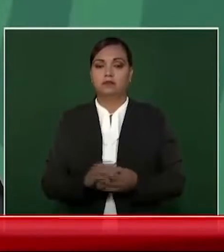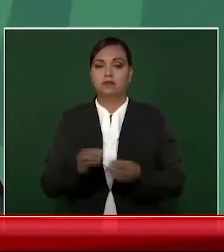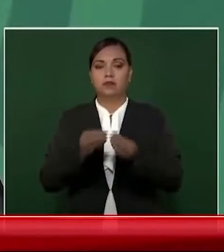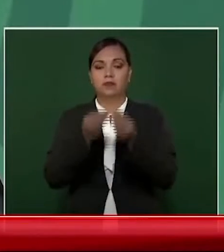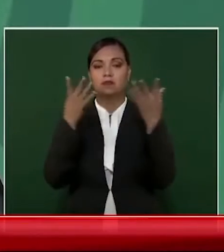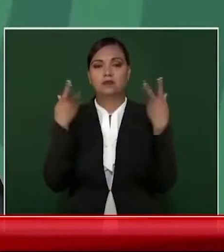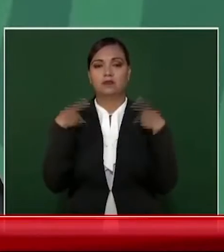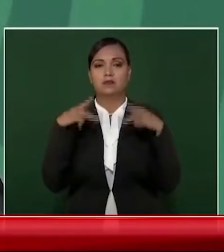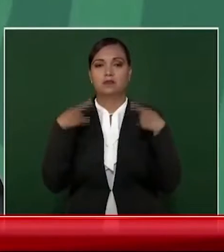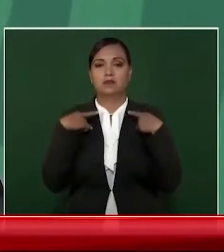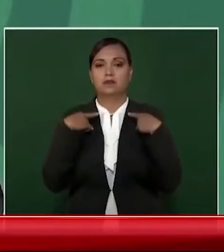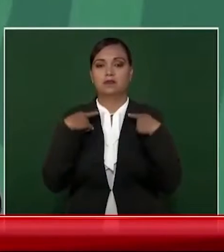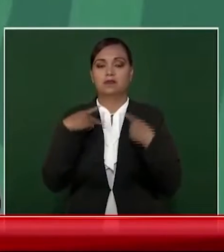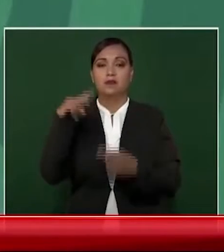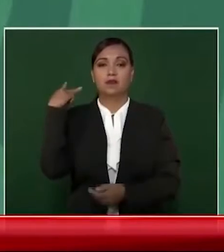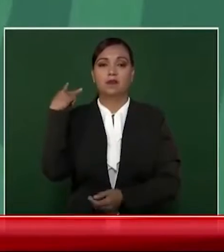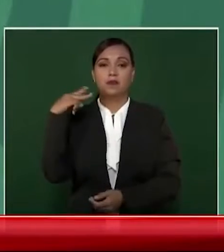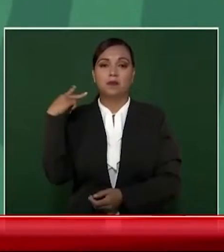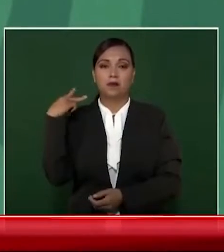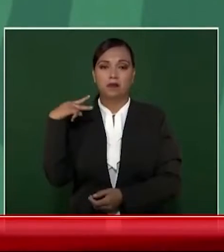Mucha gente de Veracruz